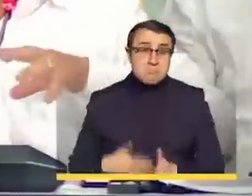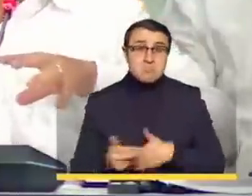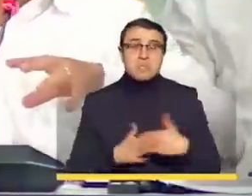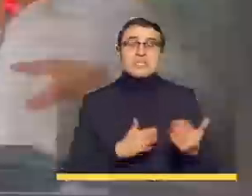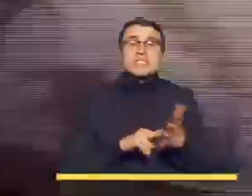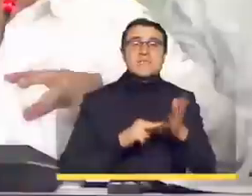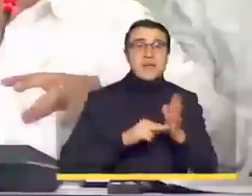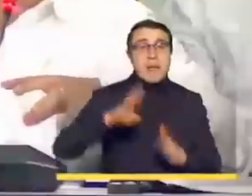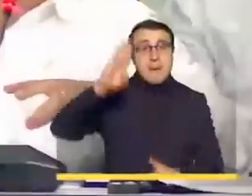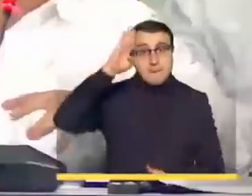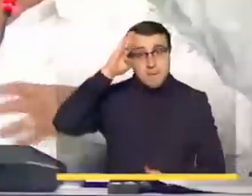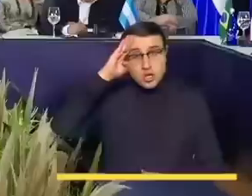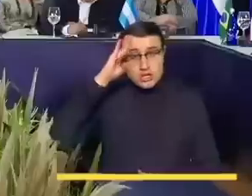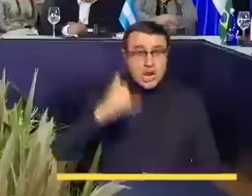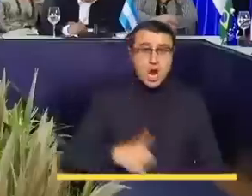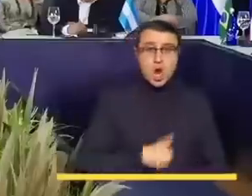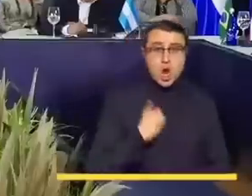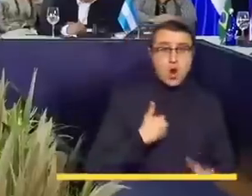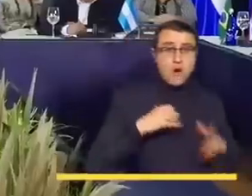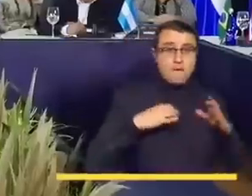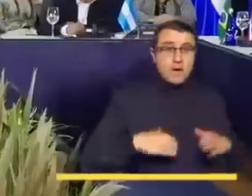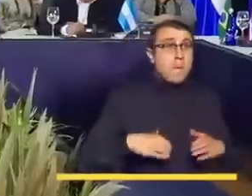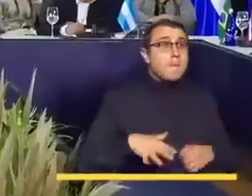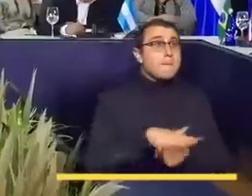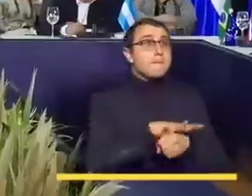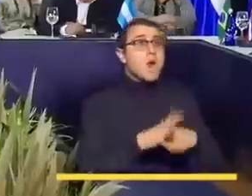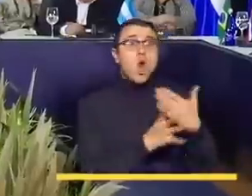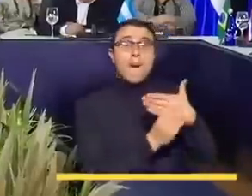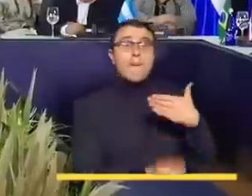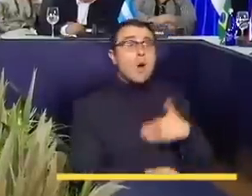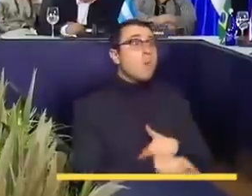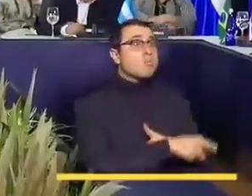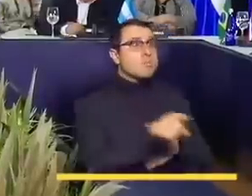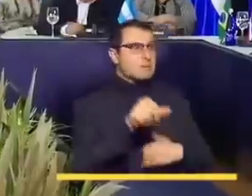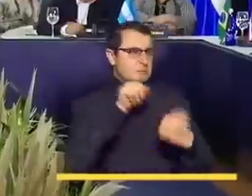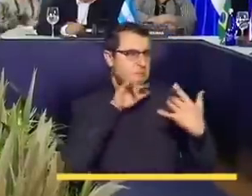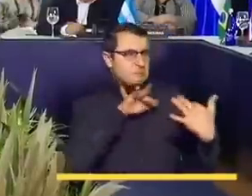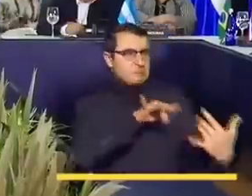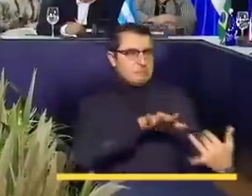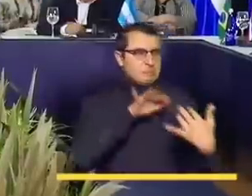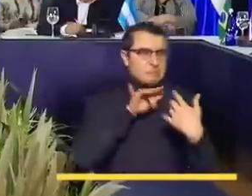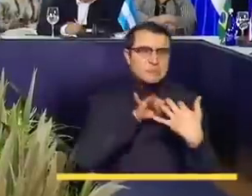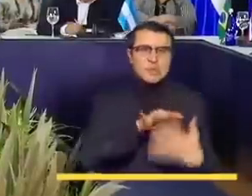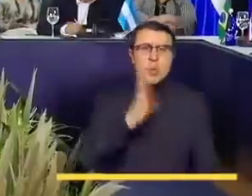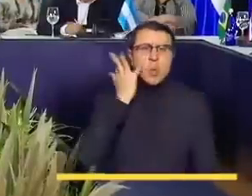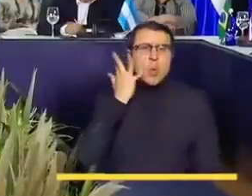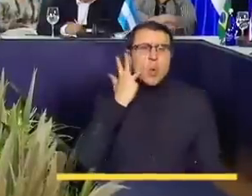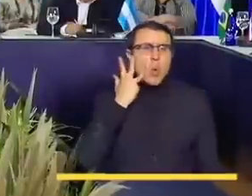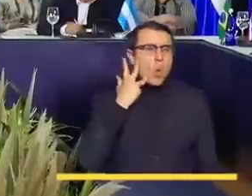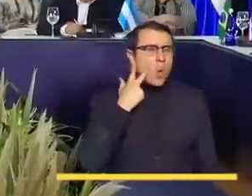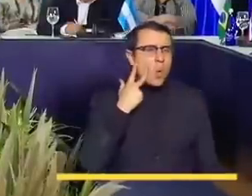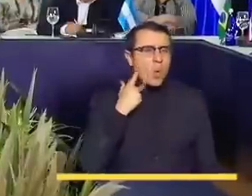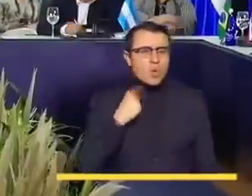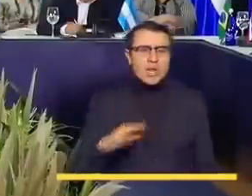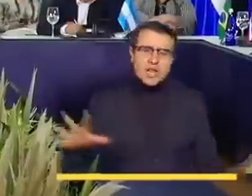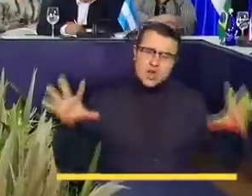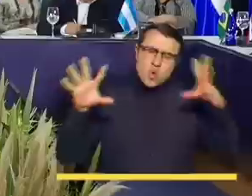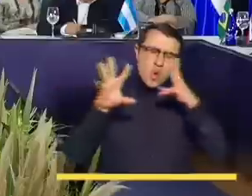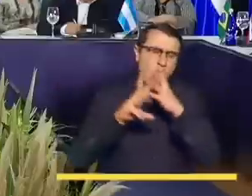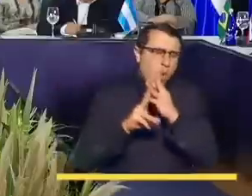la policía y la juventud civil en los barrios populares, una guerra visible todos los días, todas las